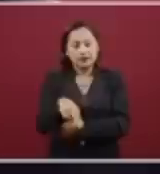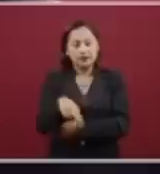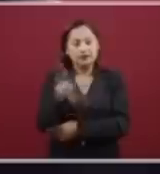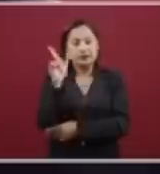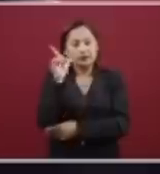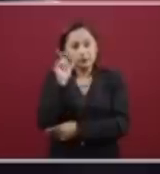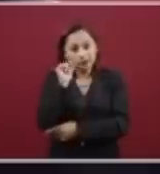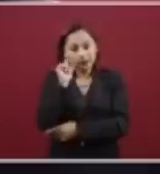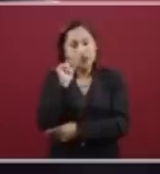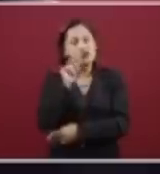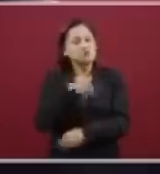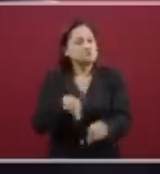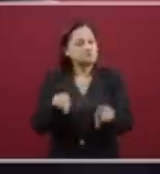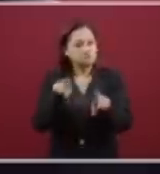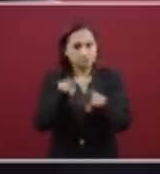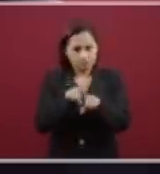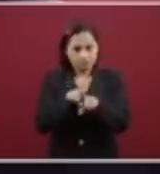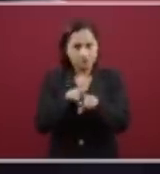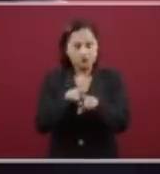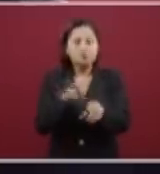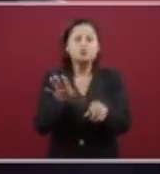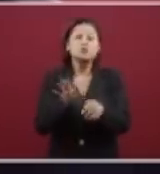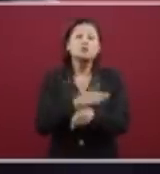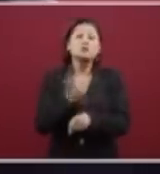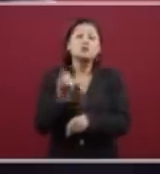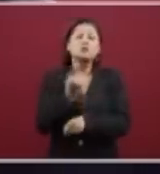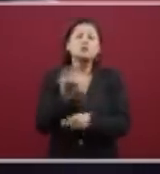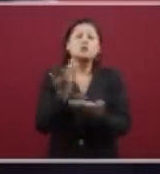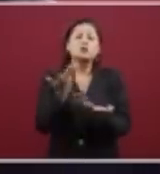porque incluye esta gira